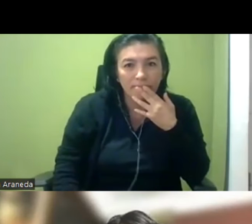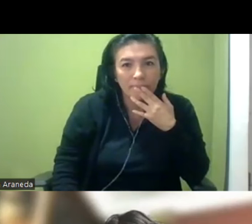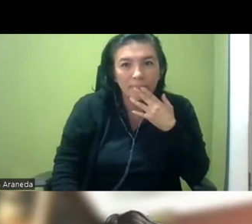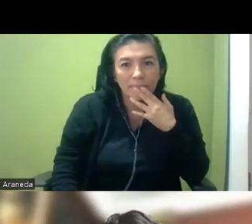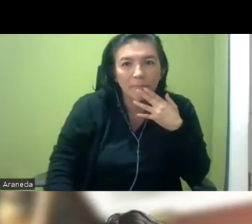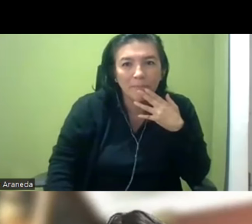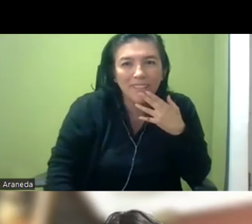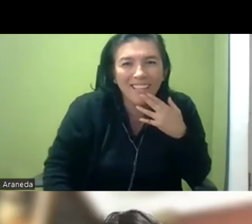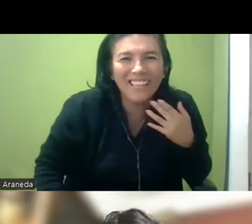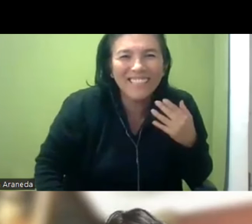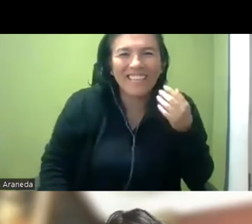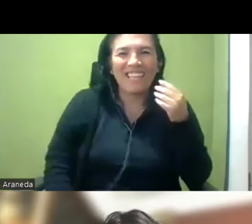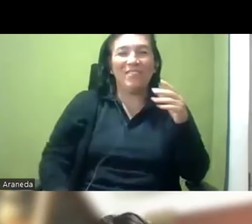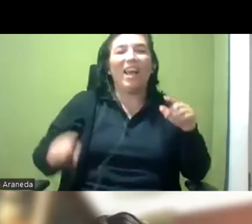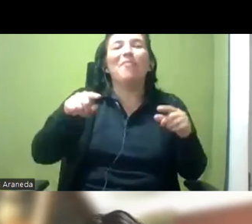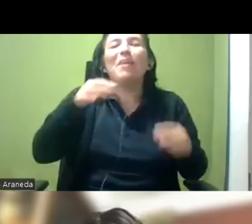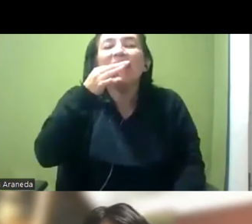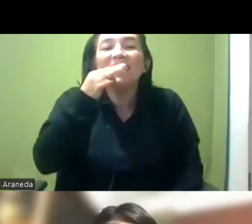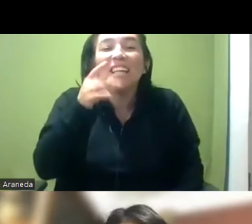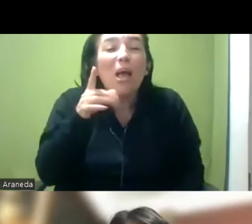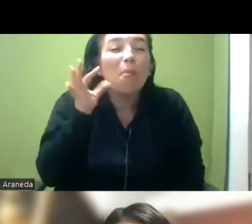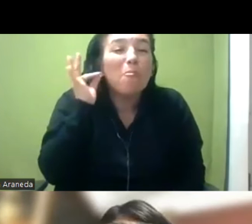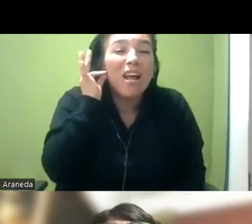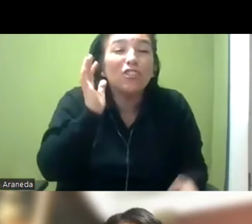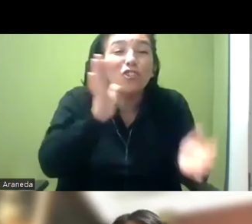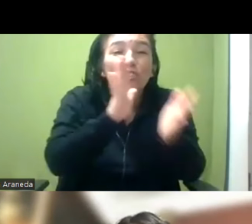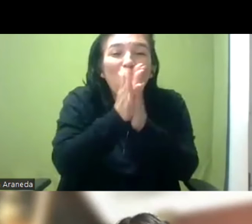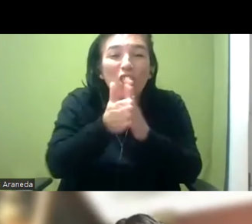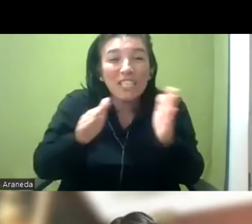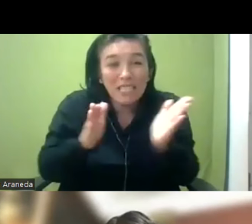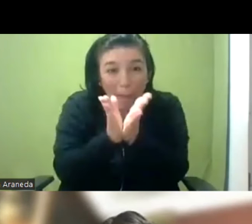Y todo lo que sacan San Pedro de Quieren. Atacama,